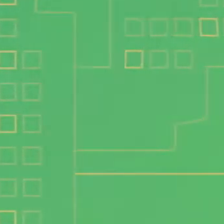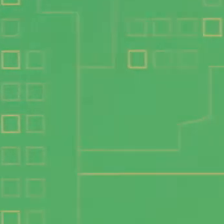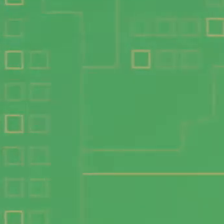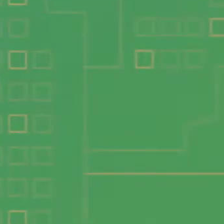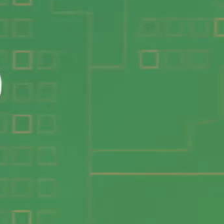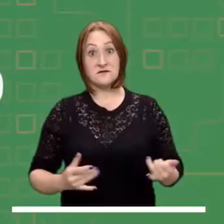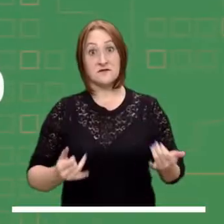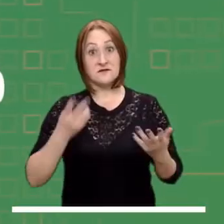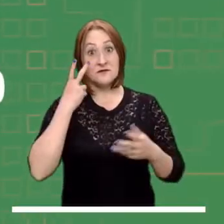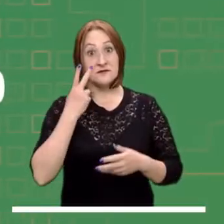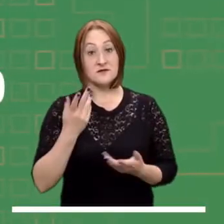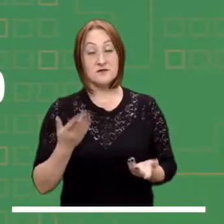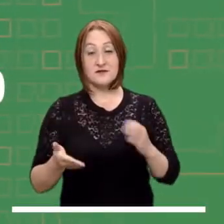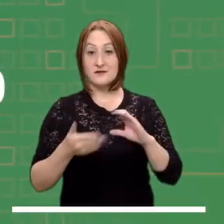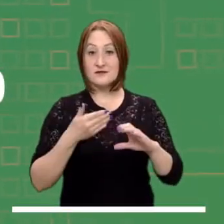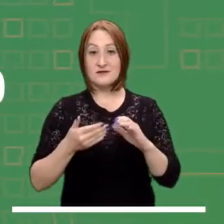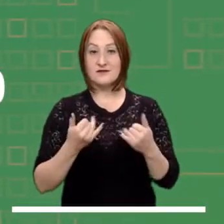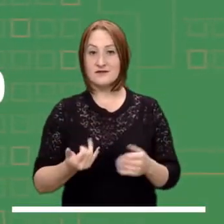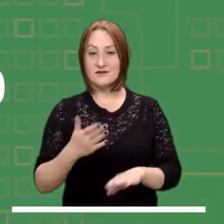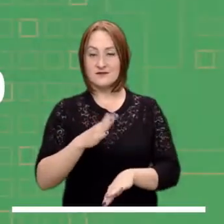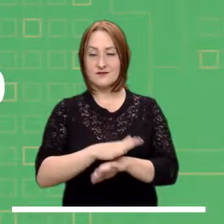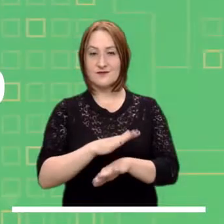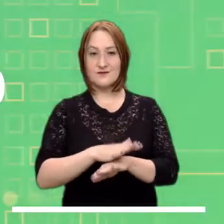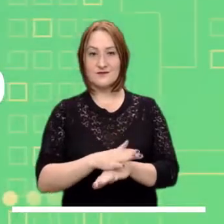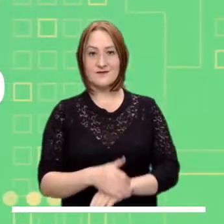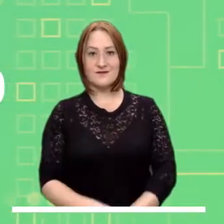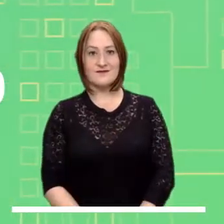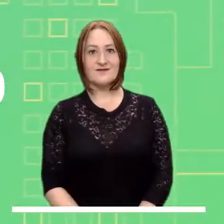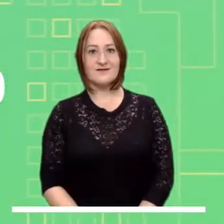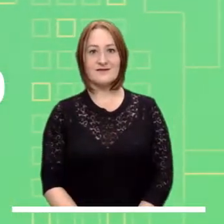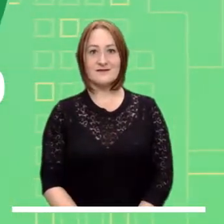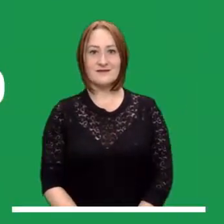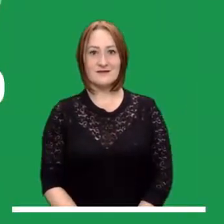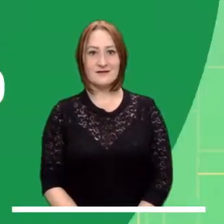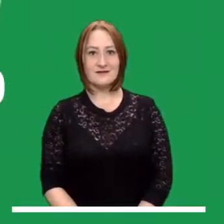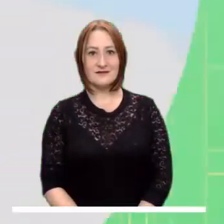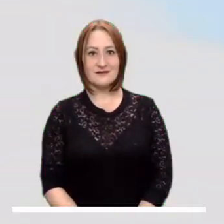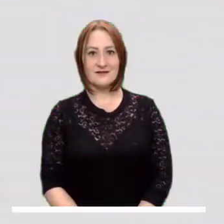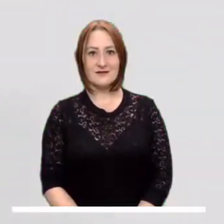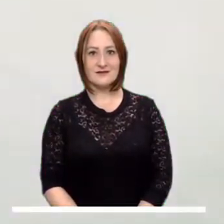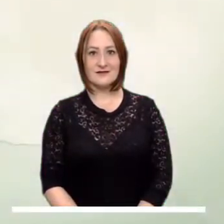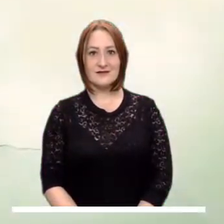Ahora veamos cuáles serán las condiciones meteorológicas de la tarde de hoy.